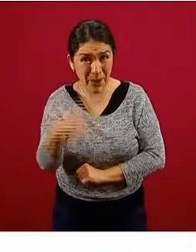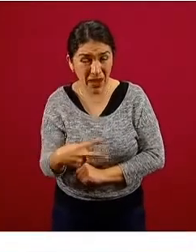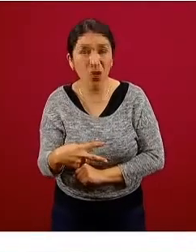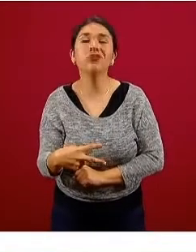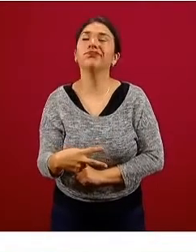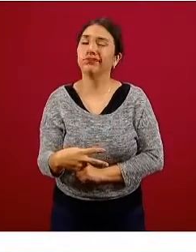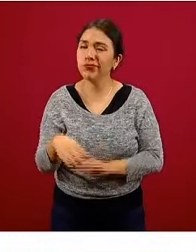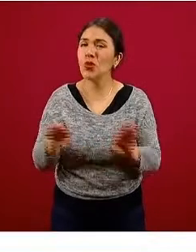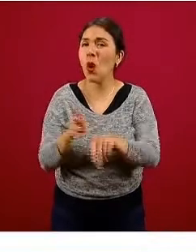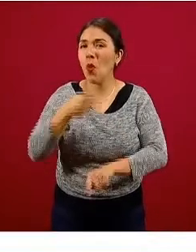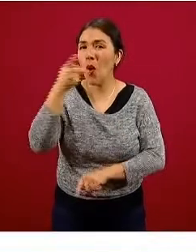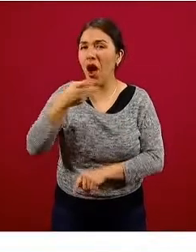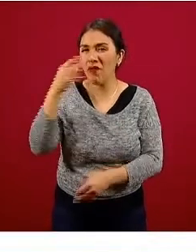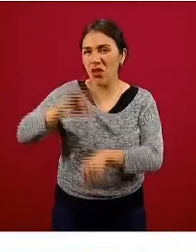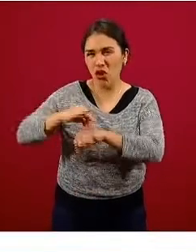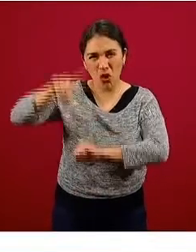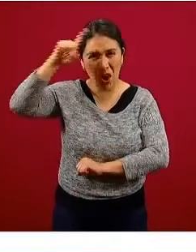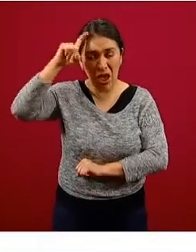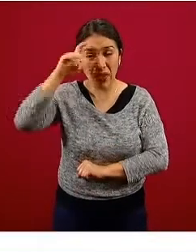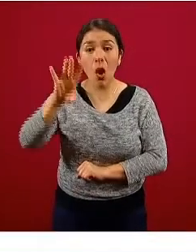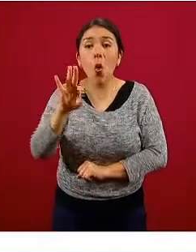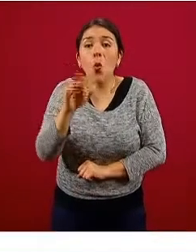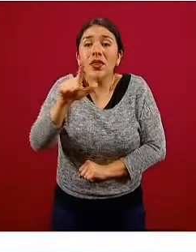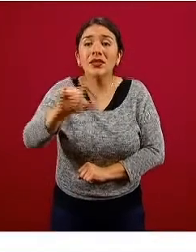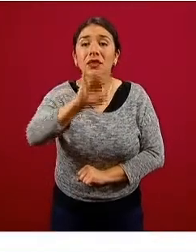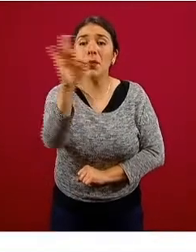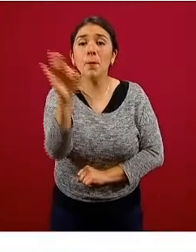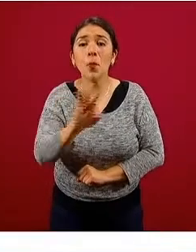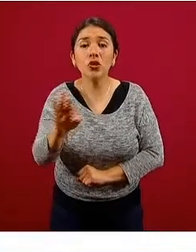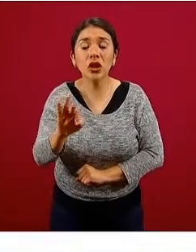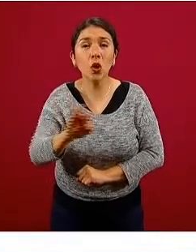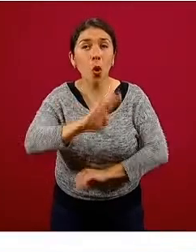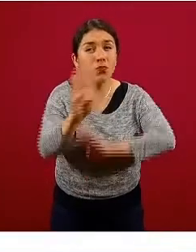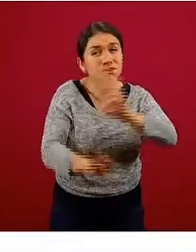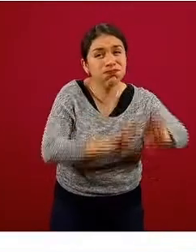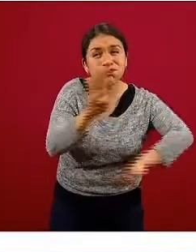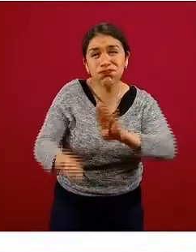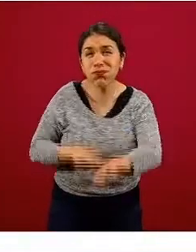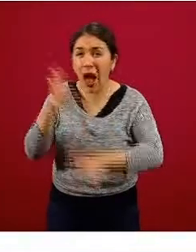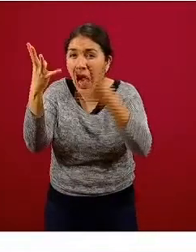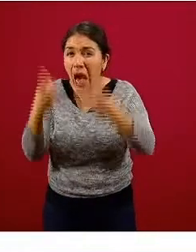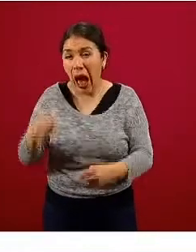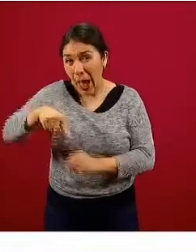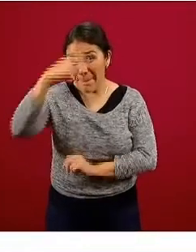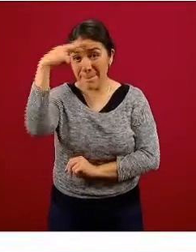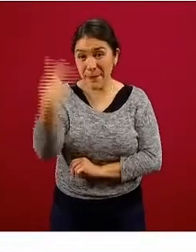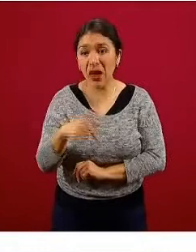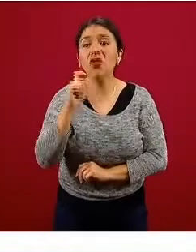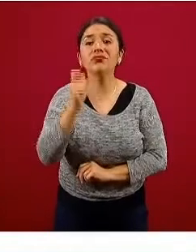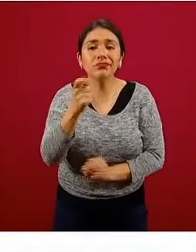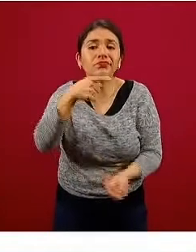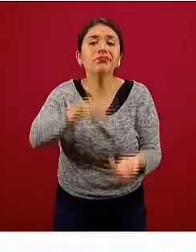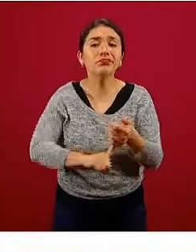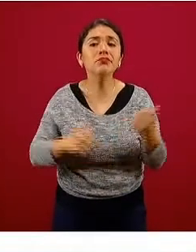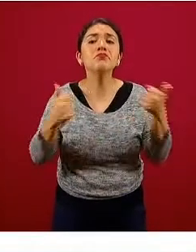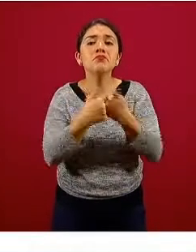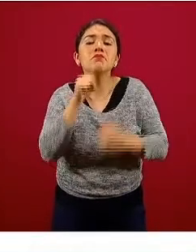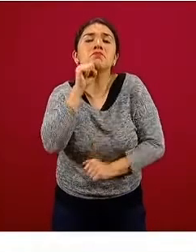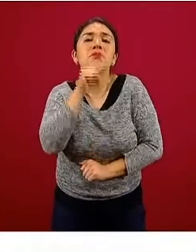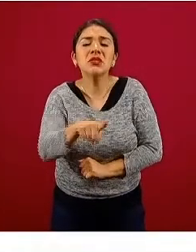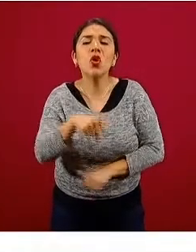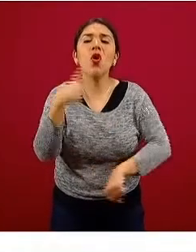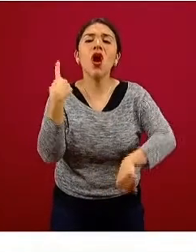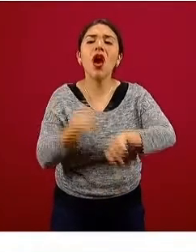México, y ya lo ha dicho el doctor López-Gatell, el 47% del total de muertes están causadas